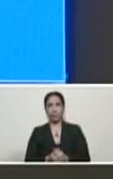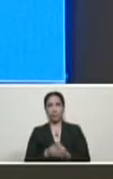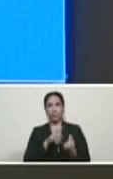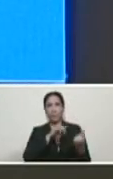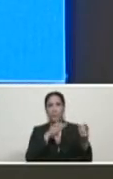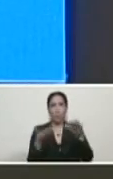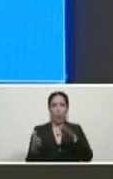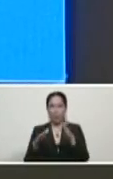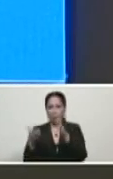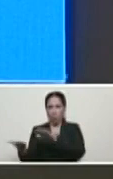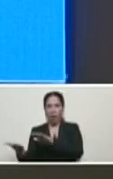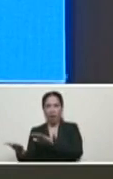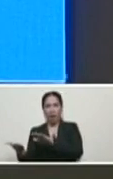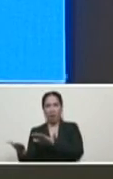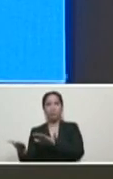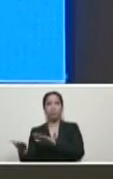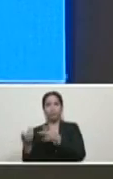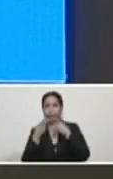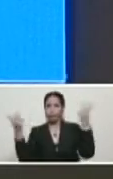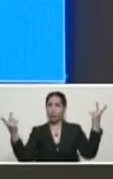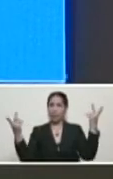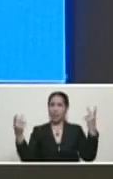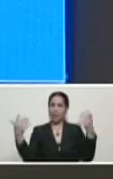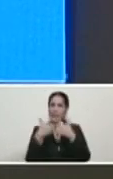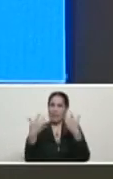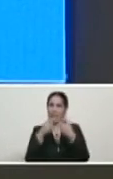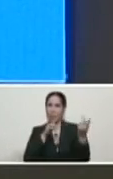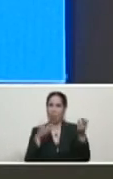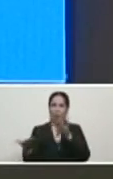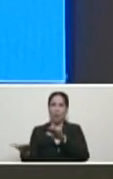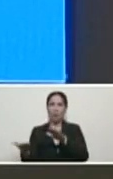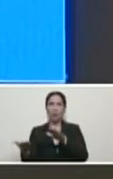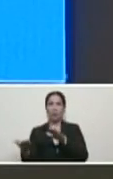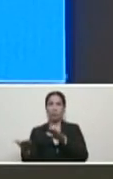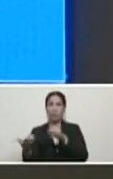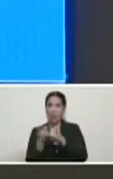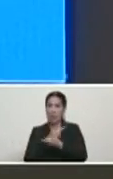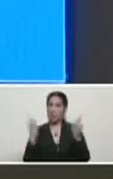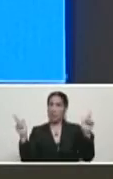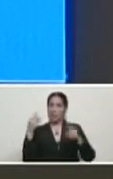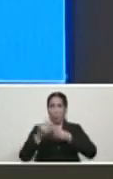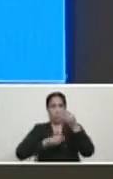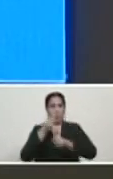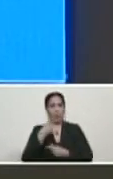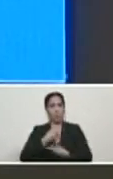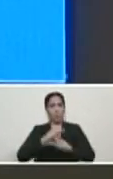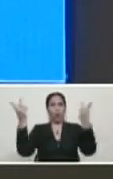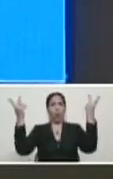de guerra-muerte que el libertador tuvo que sacar para hacer respetar